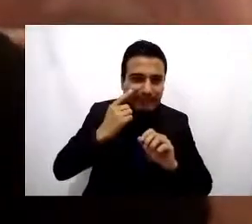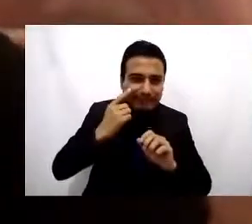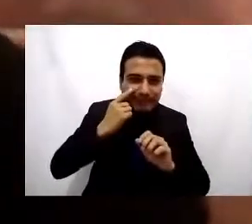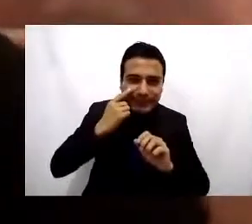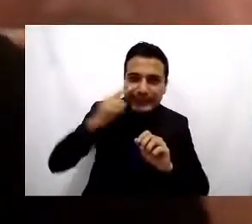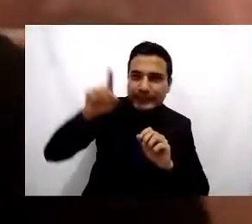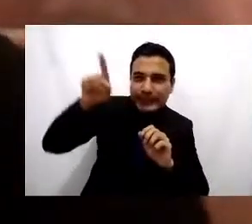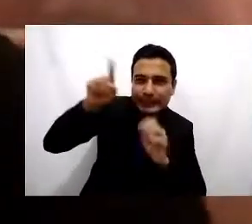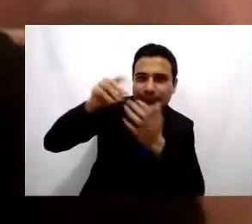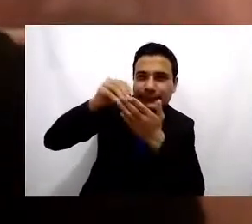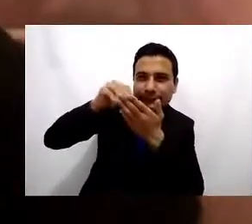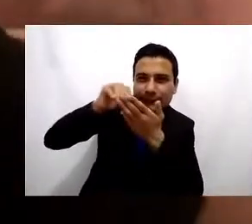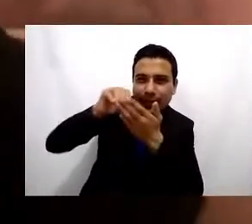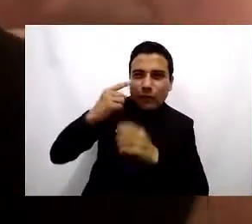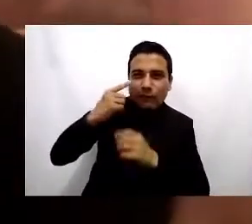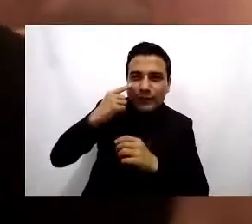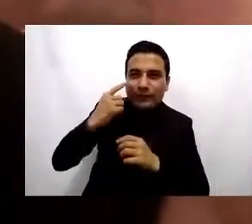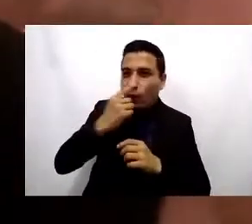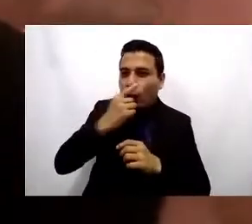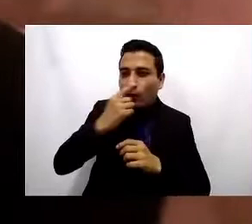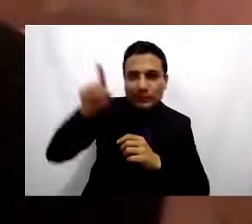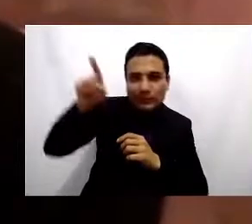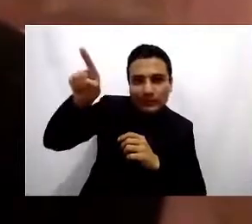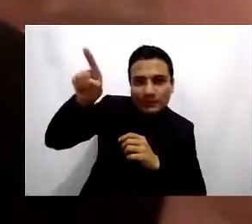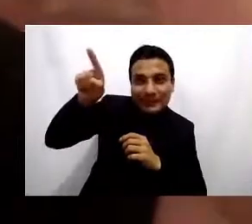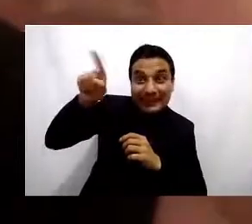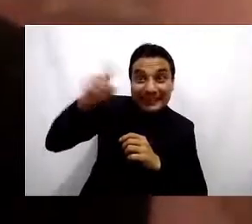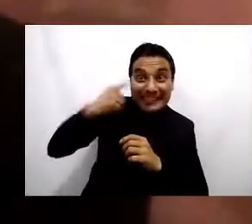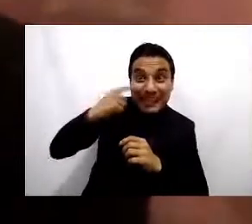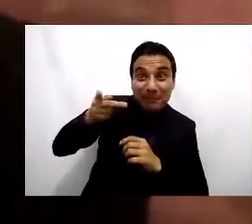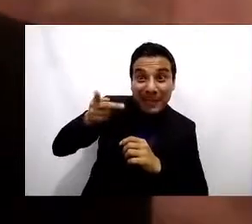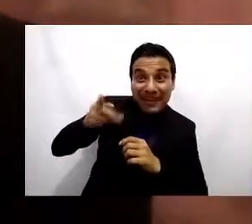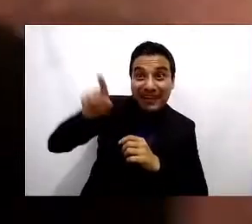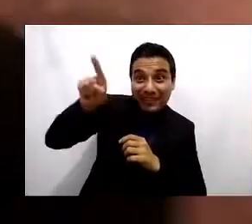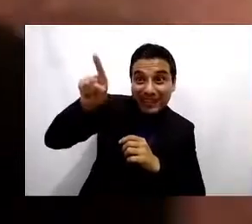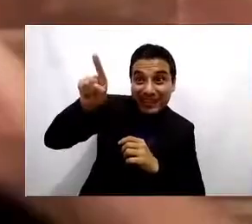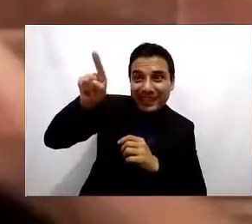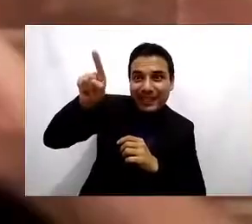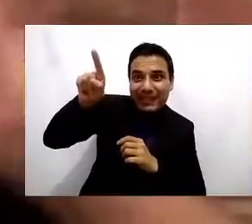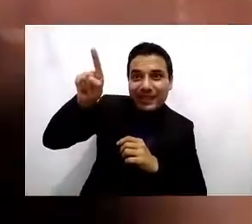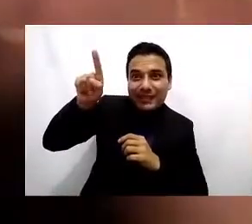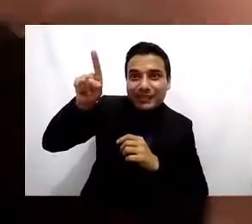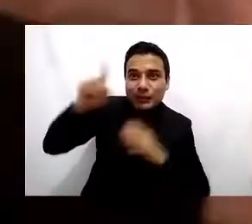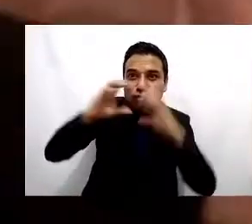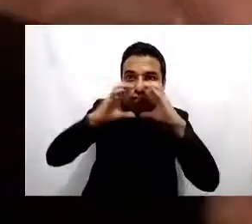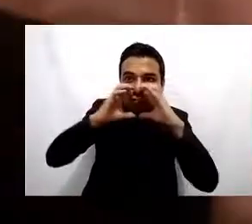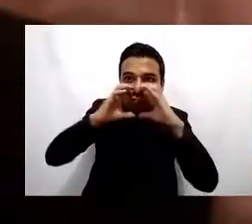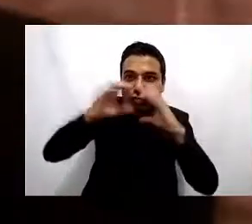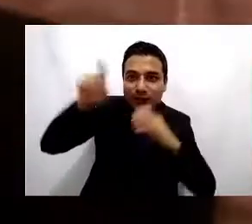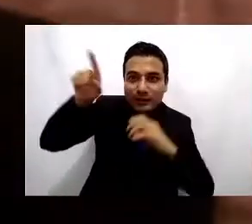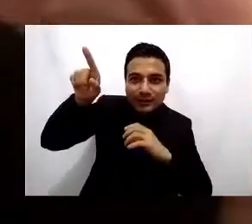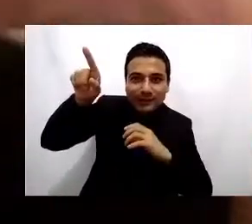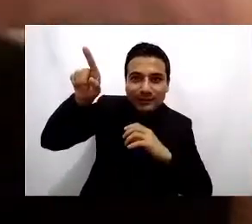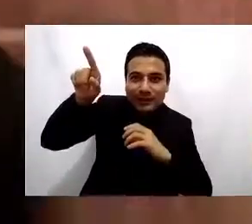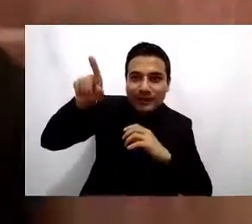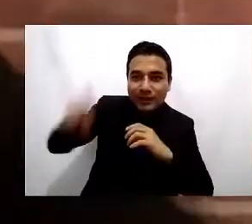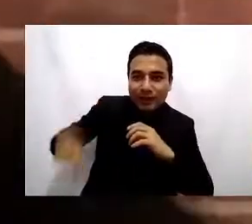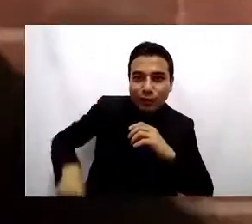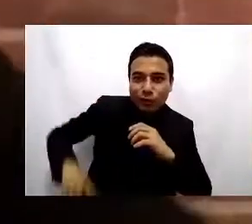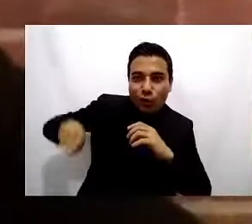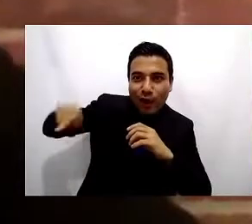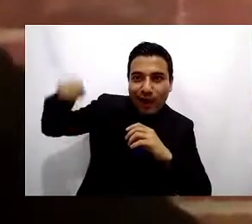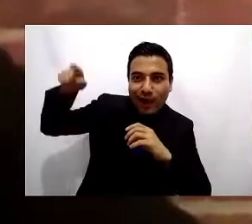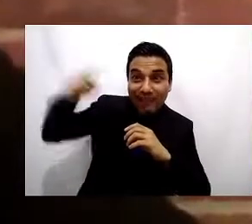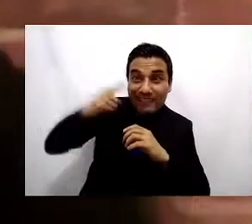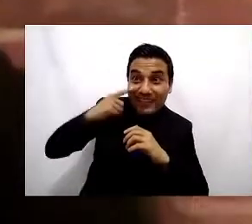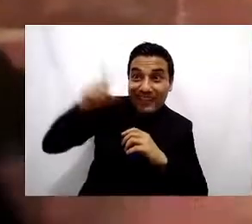cosmos, él ha visto un orden, y nos diga, ahí está la patita, ahí está el hocico, ahí está la cola.